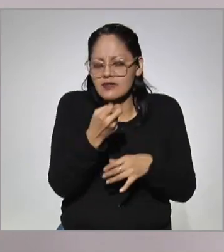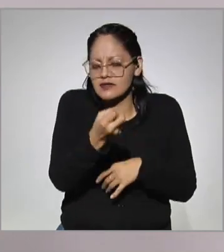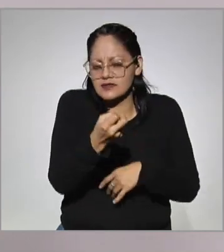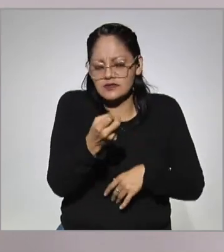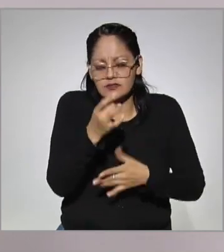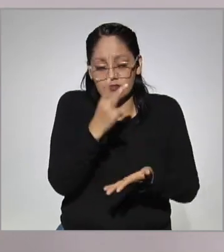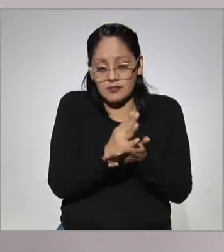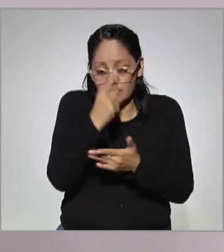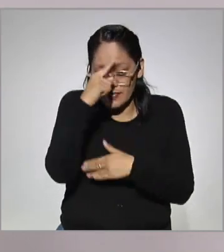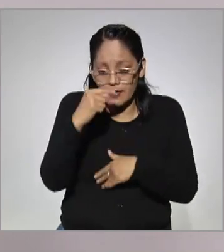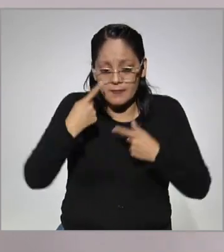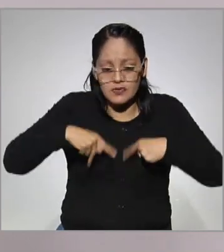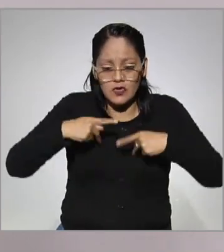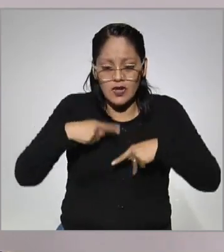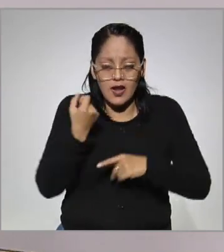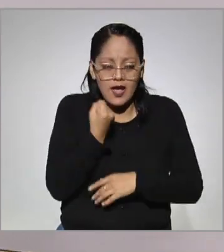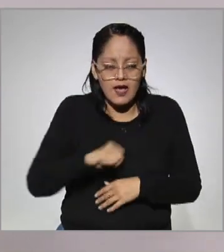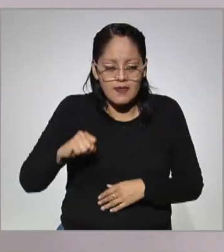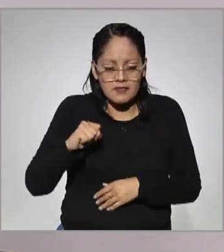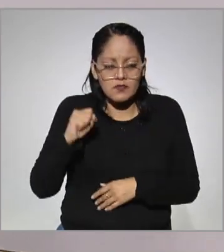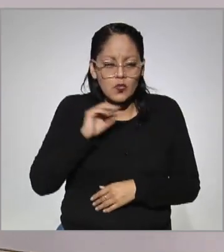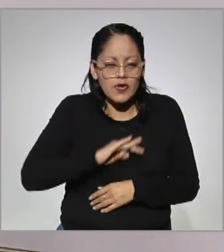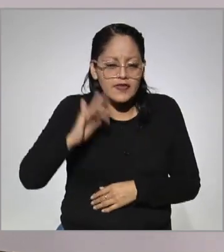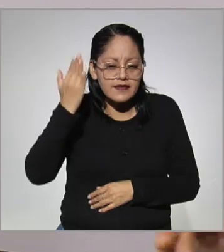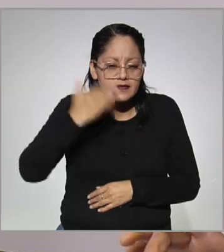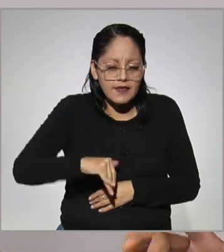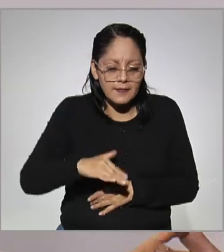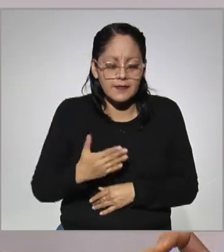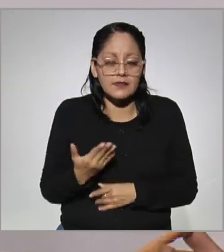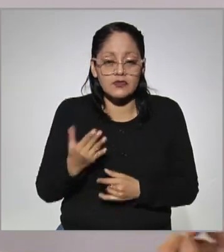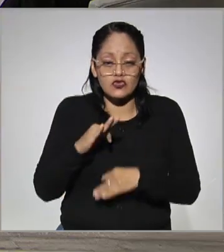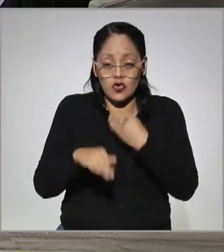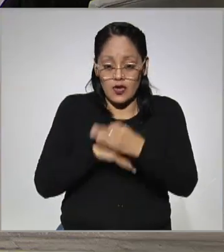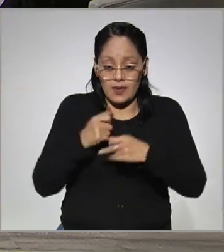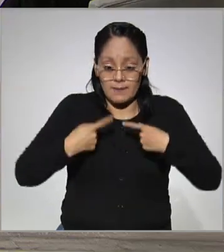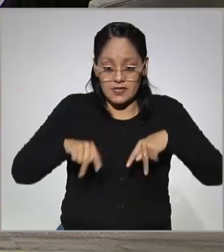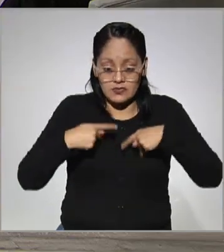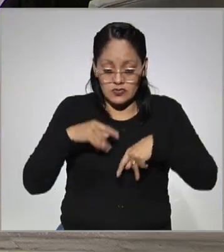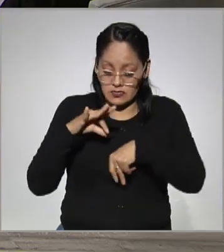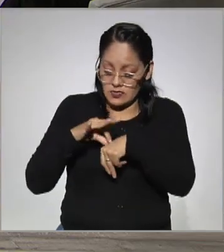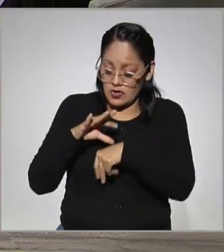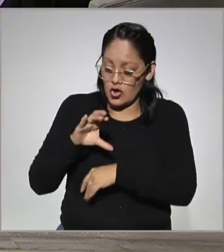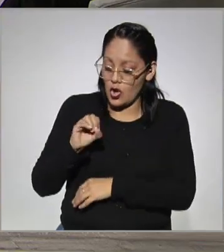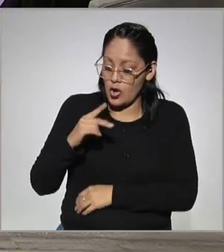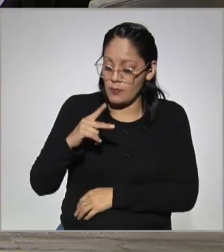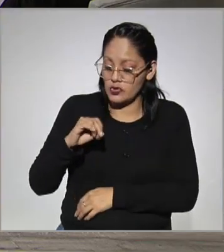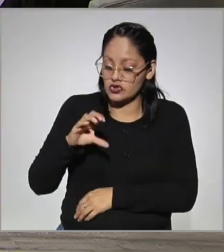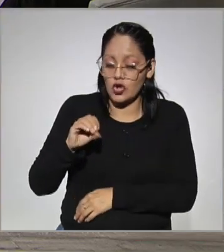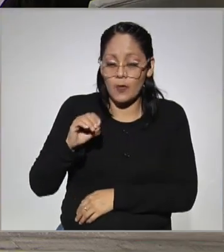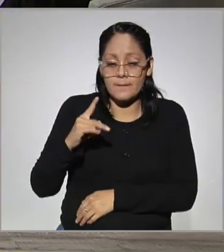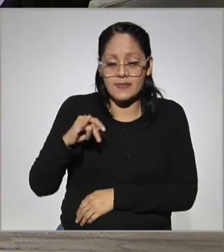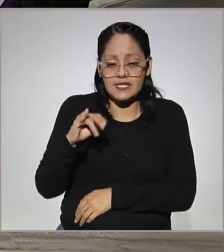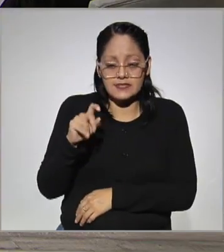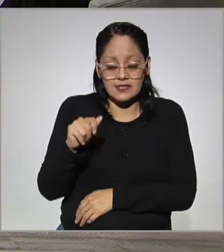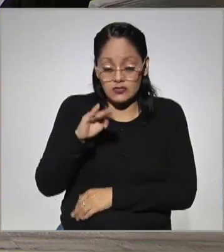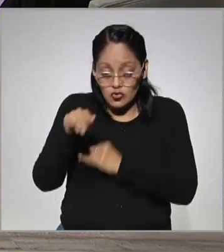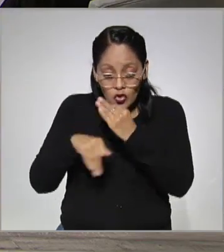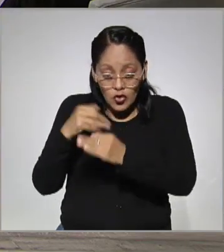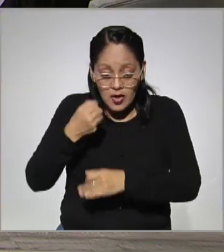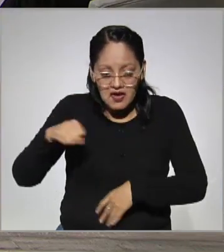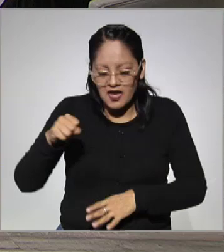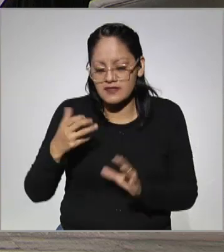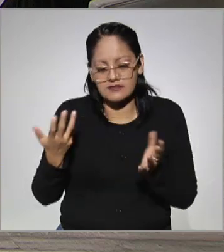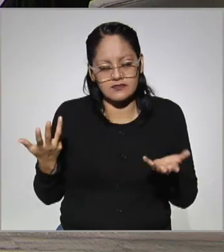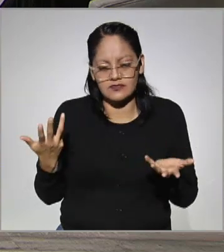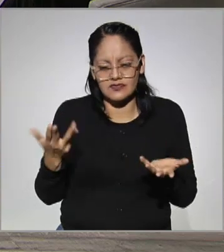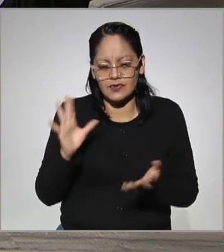debe ser por gente capacitada. O sea, ¿qué significa eso? No todos los ginecólogos son colposcopistas, es algo muy importante saberlo. No todo mundo tiene